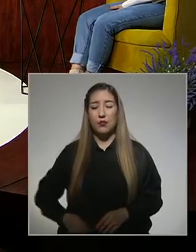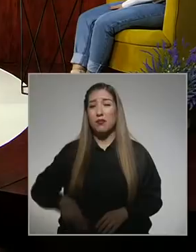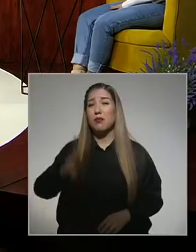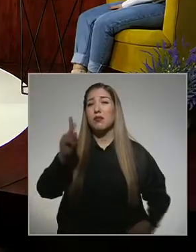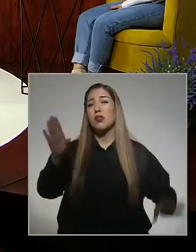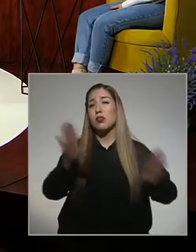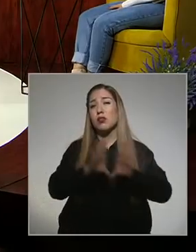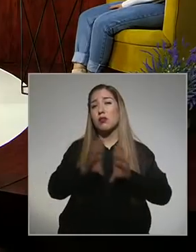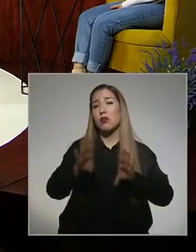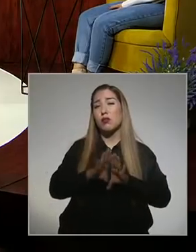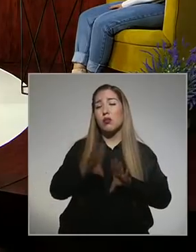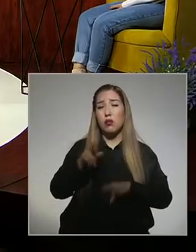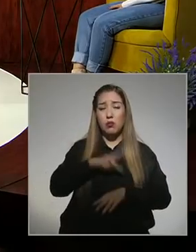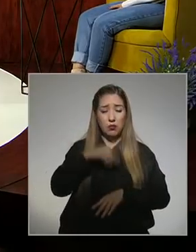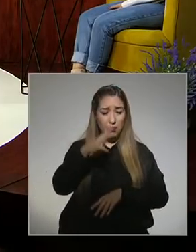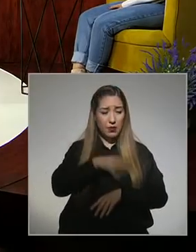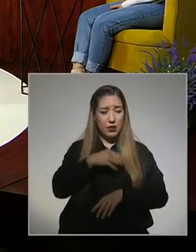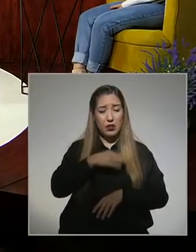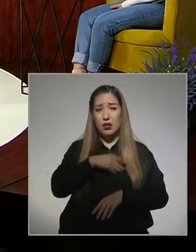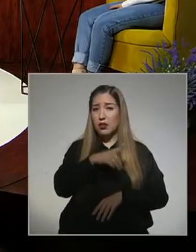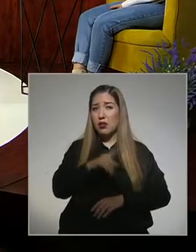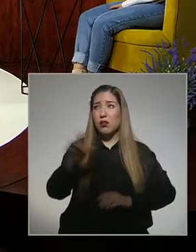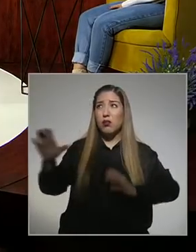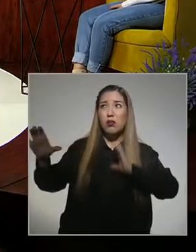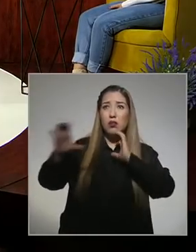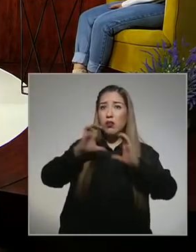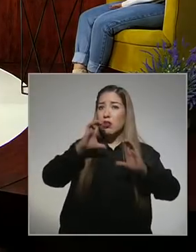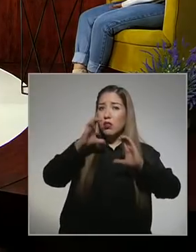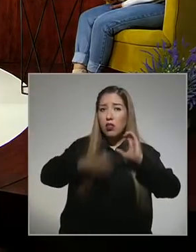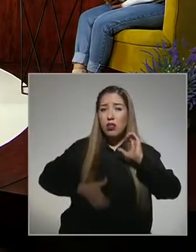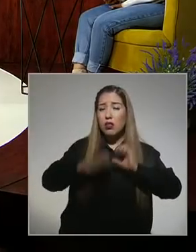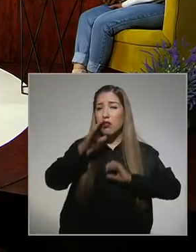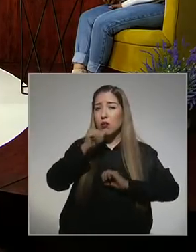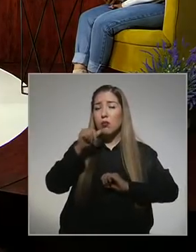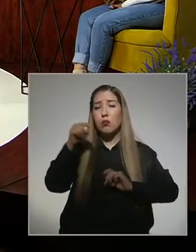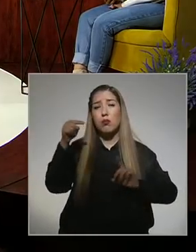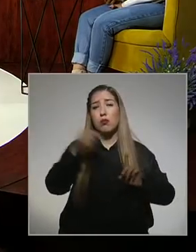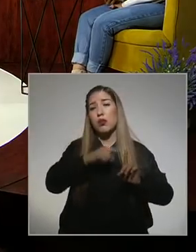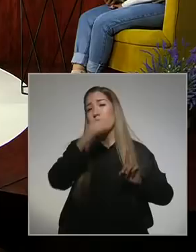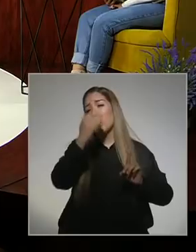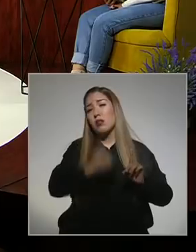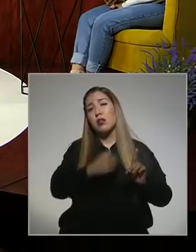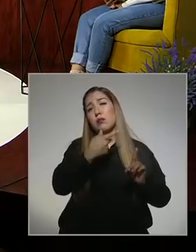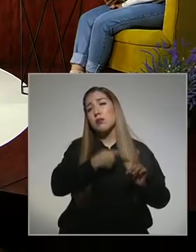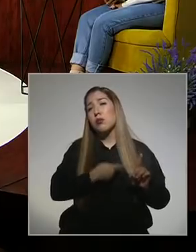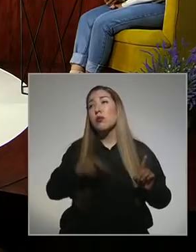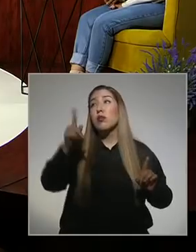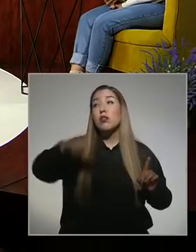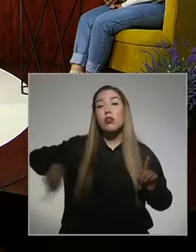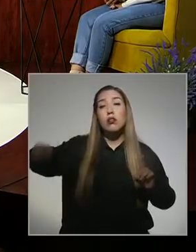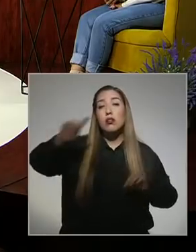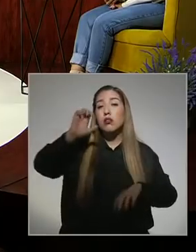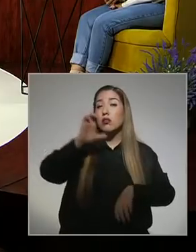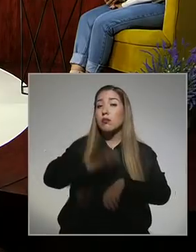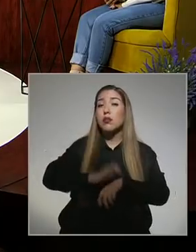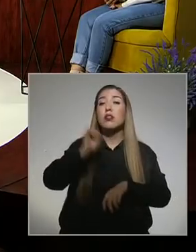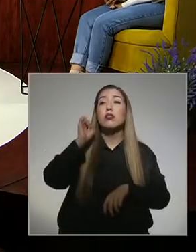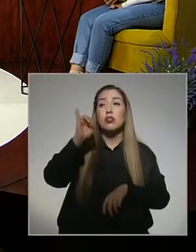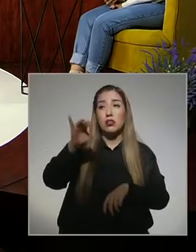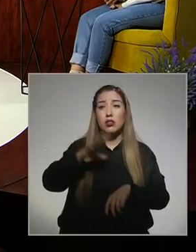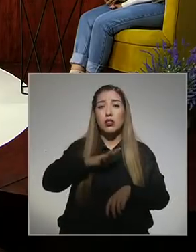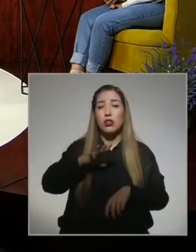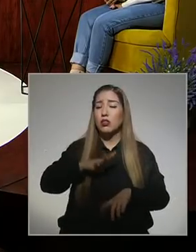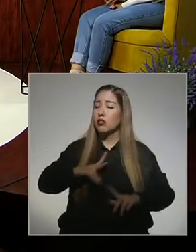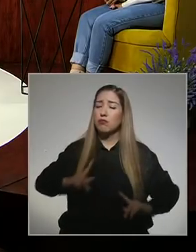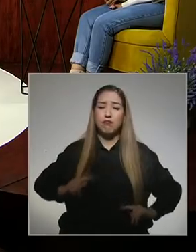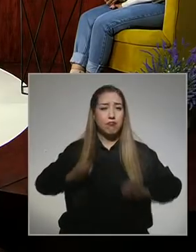sus amigos tienen, pero él no. Lo voy a poner en desventaja frente a los demás. Lo voy a poner en desventaja. No importa. No